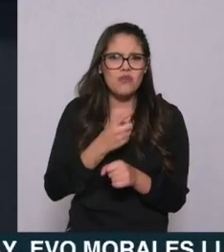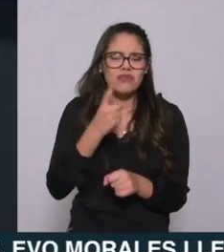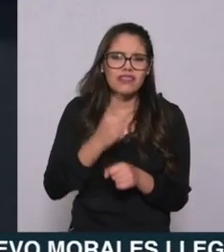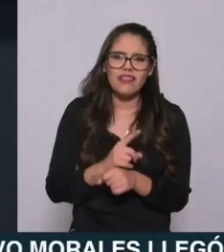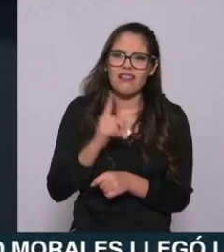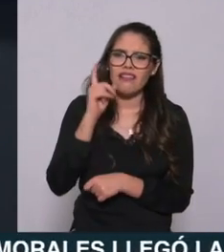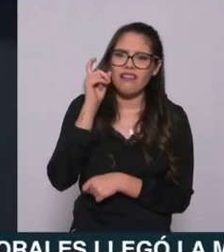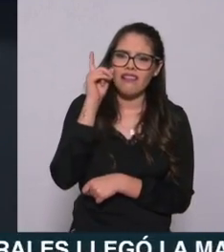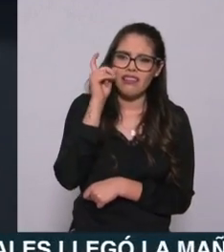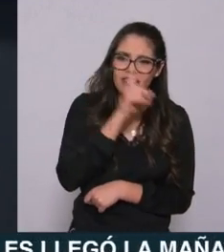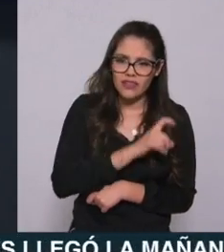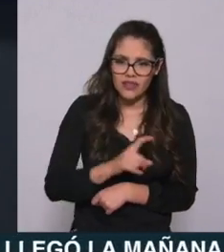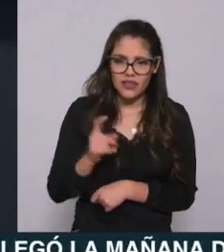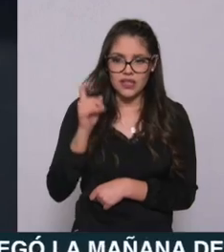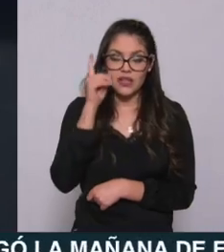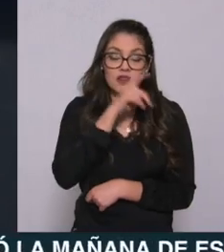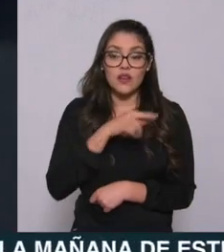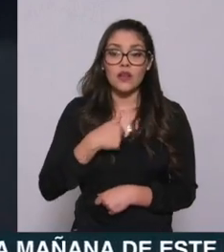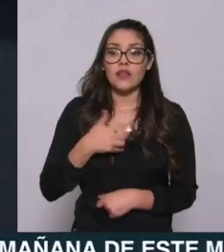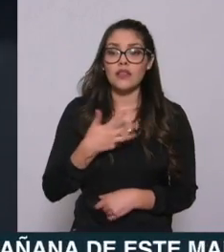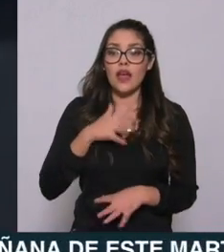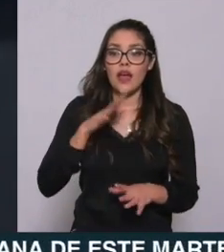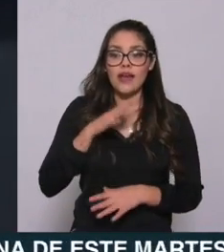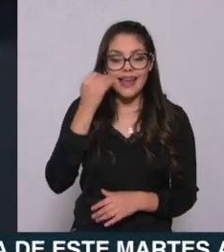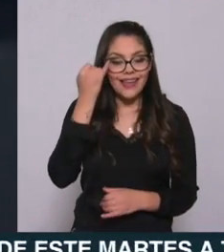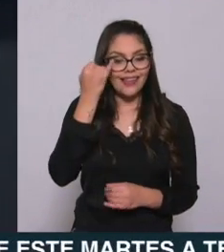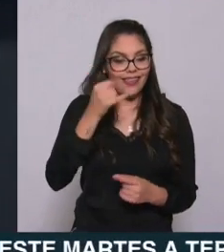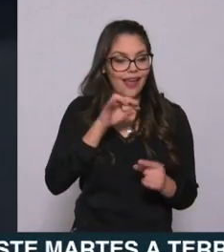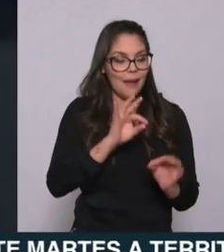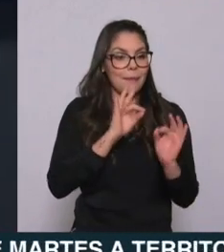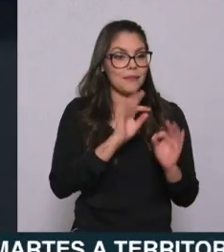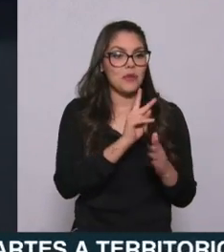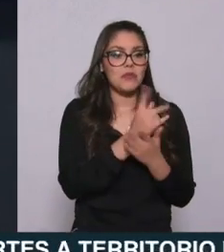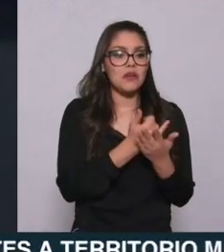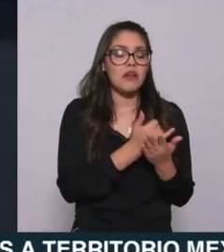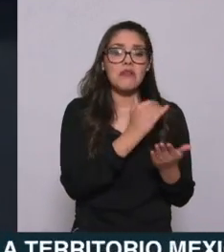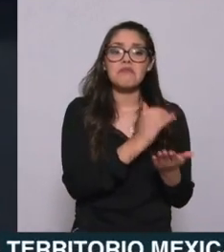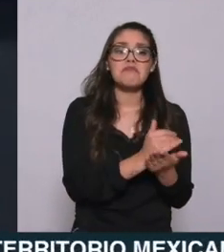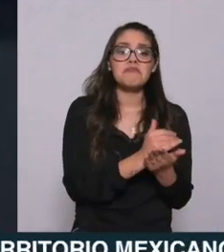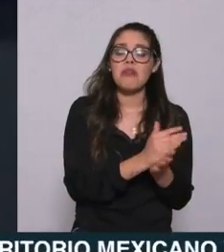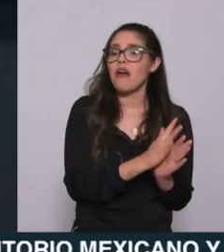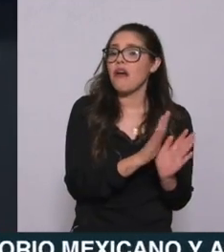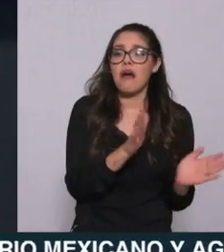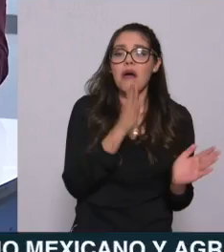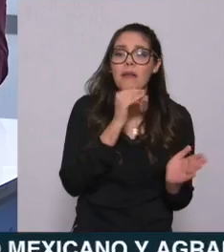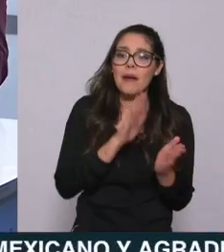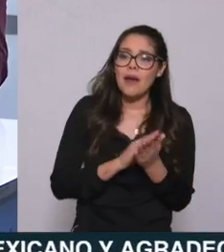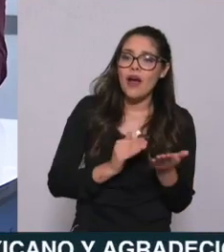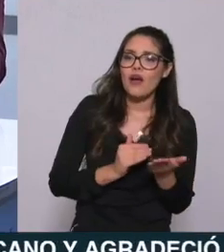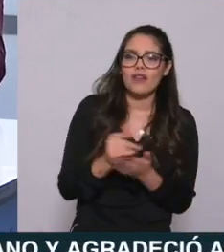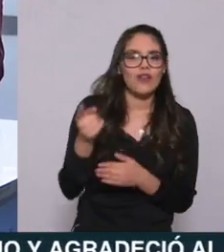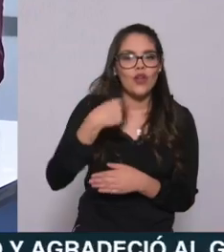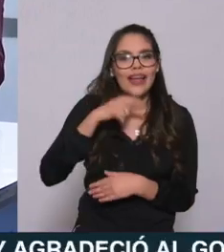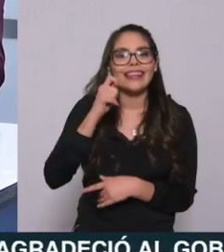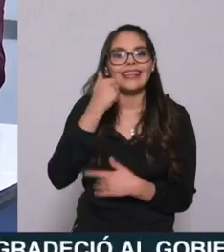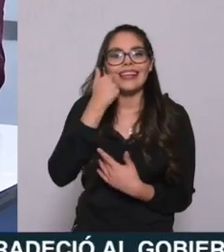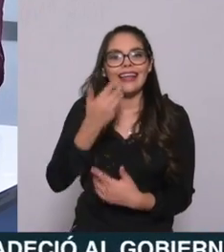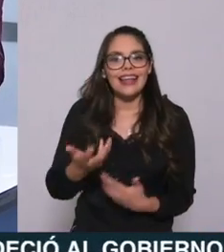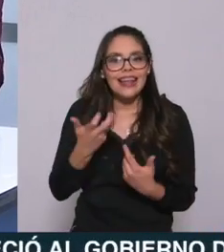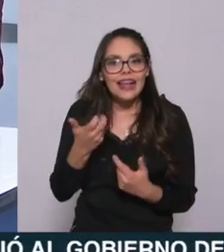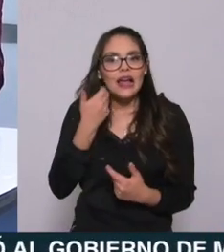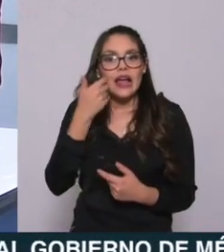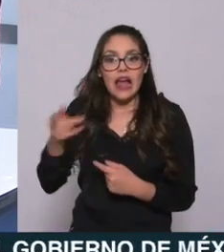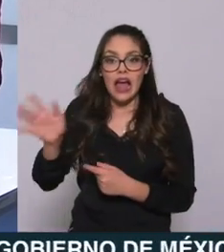veces tenemos como la idea, el proyecto, y ahí se queda. Aquí queremos que pase a otro nivel, queremos que se